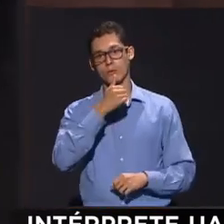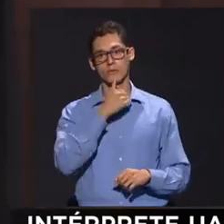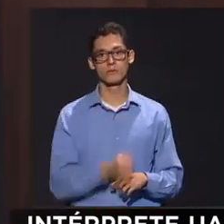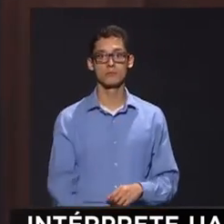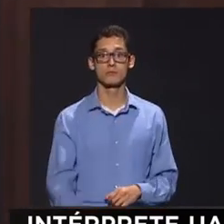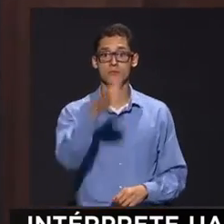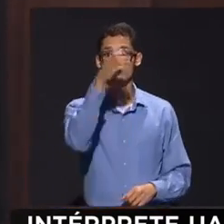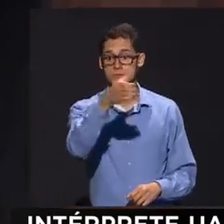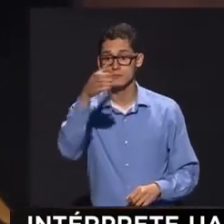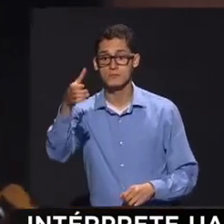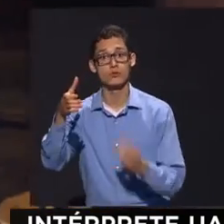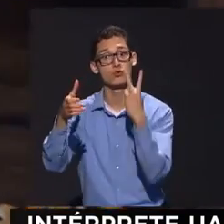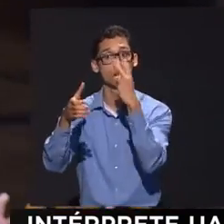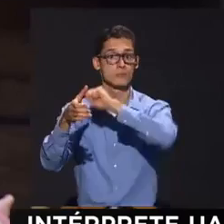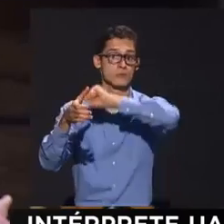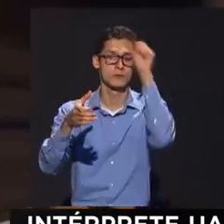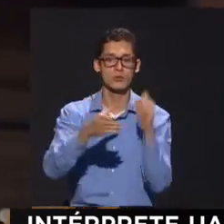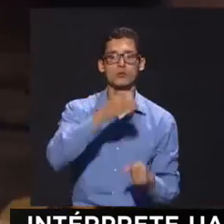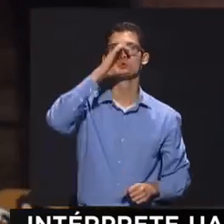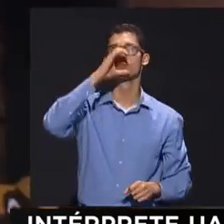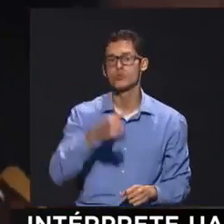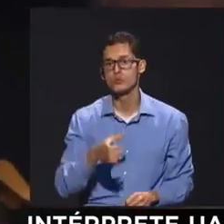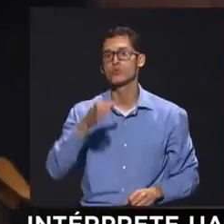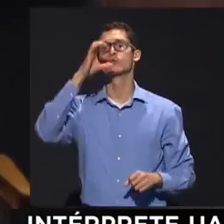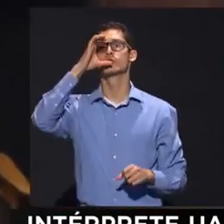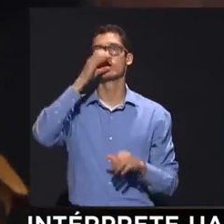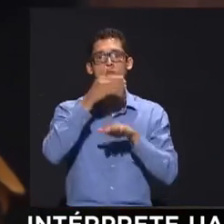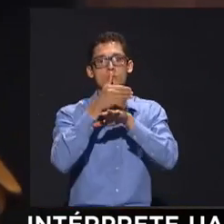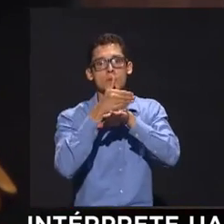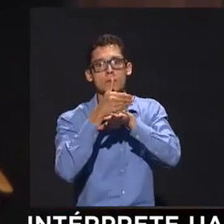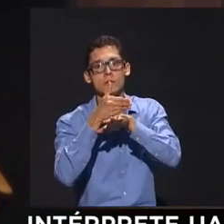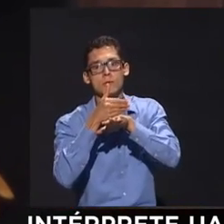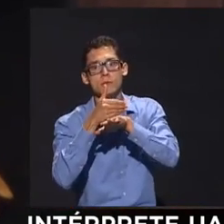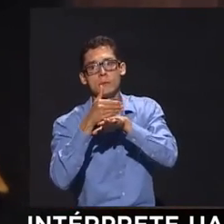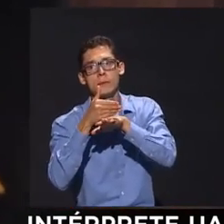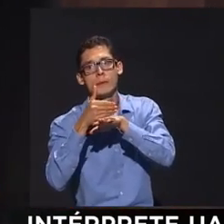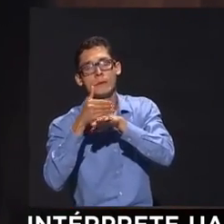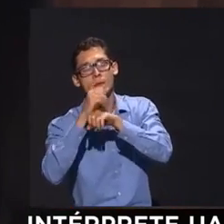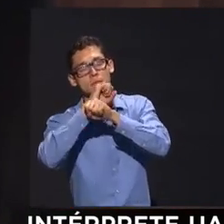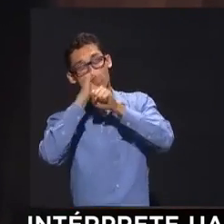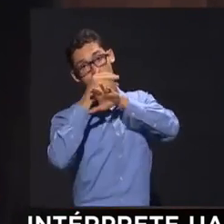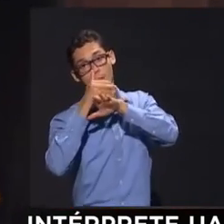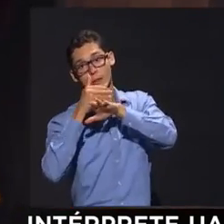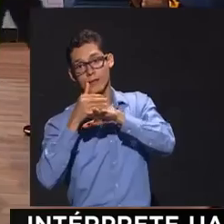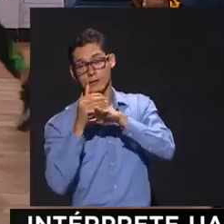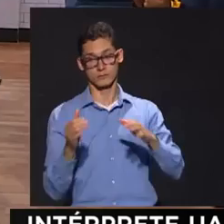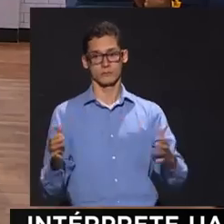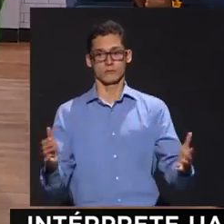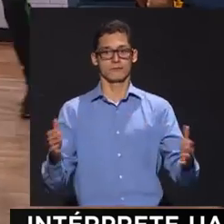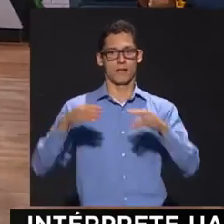vasos por la mañana mucho después de despertar está claro que tiene